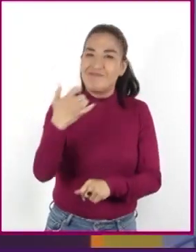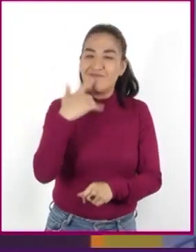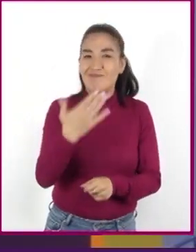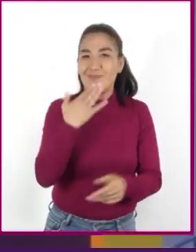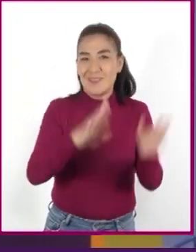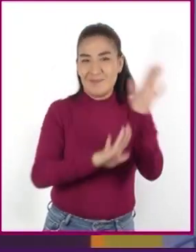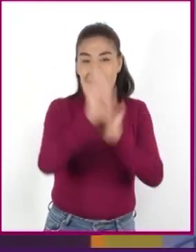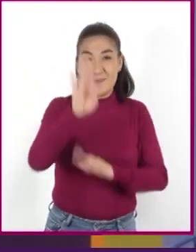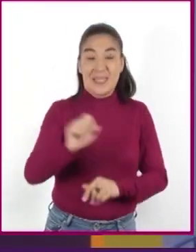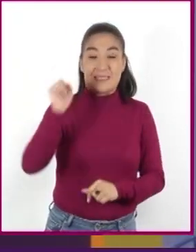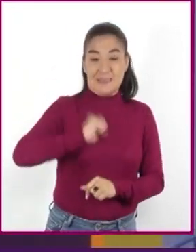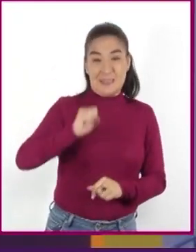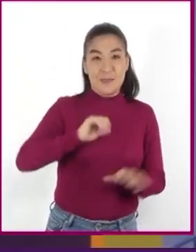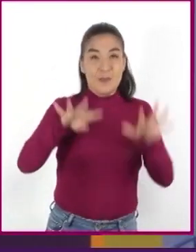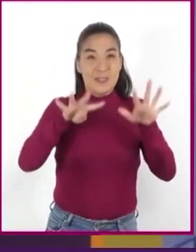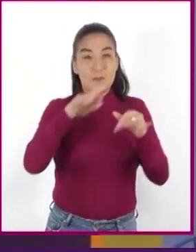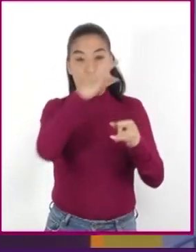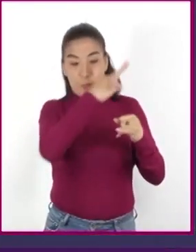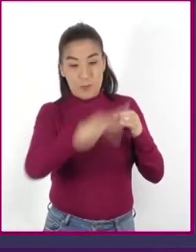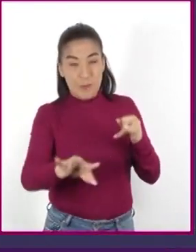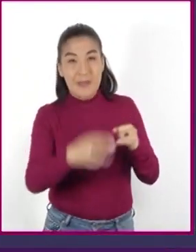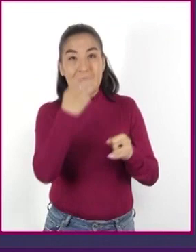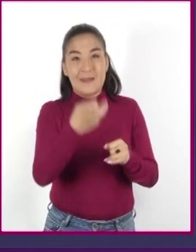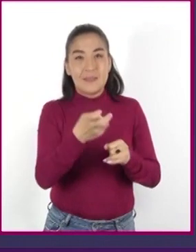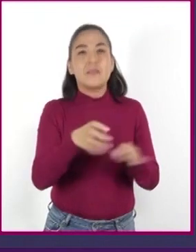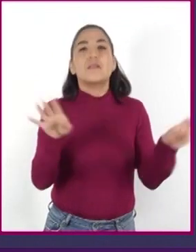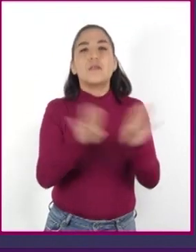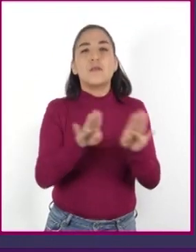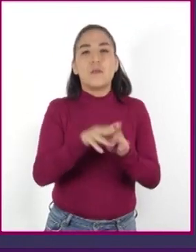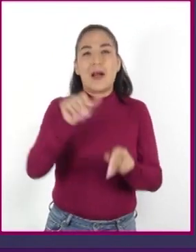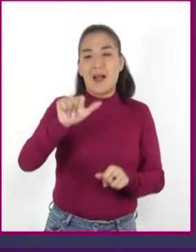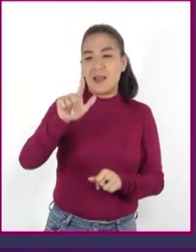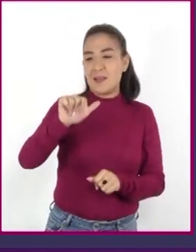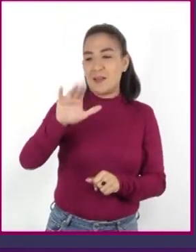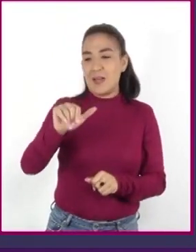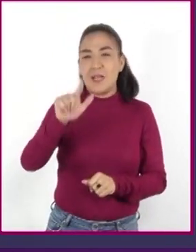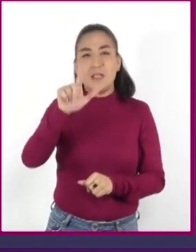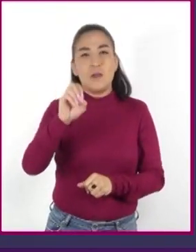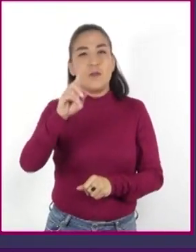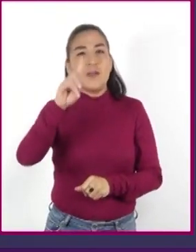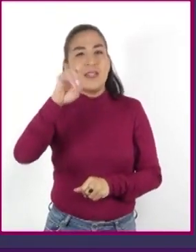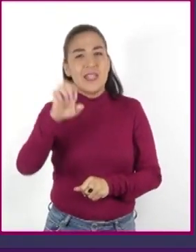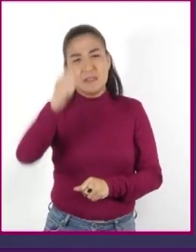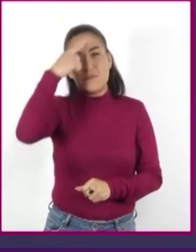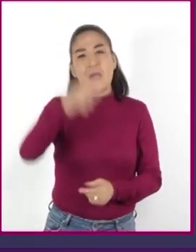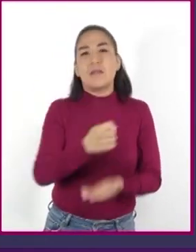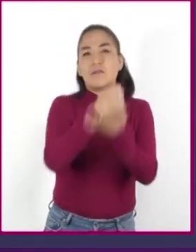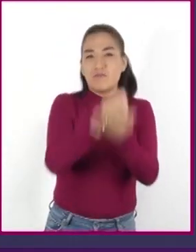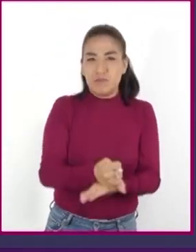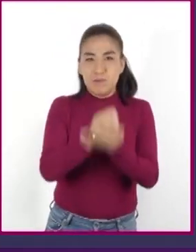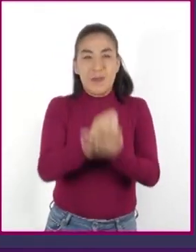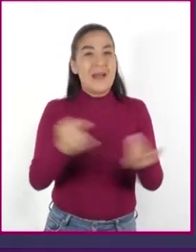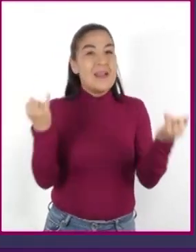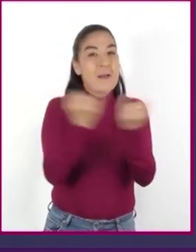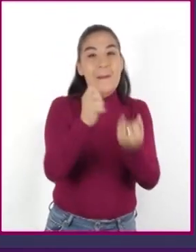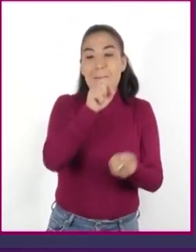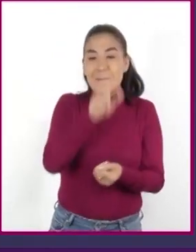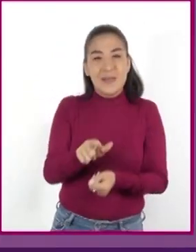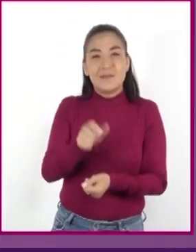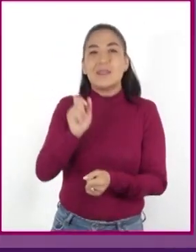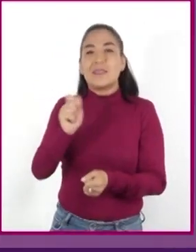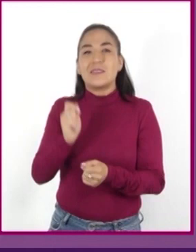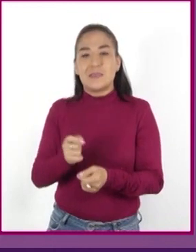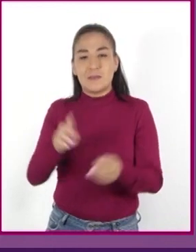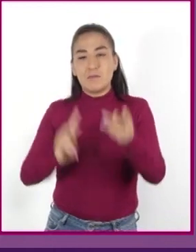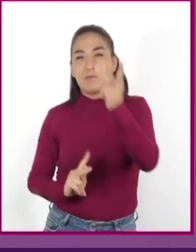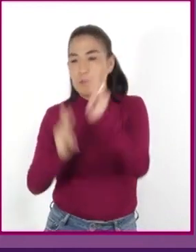del siglo XIX, se prepararon los primeros alcaloides, con propiedades terapéuticas, idénticas a las sustancias extraídas